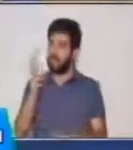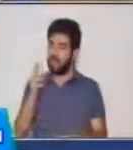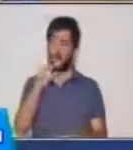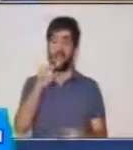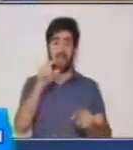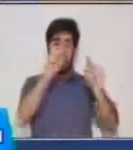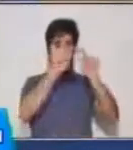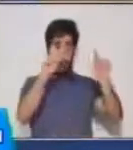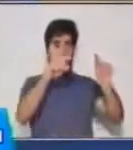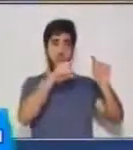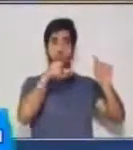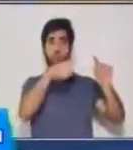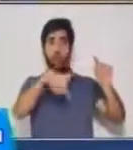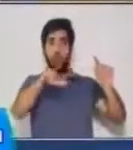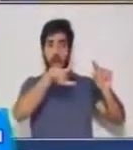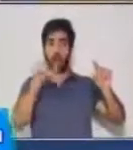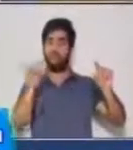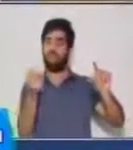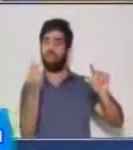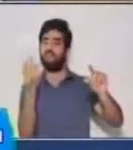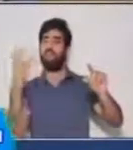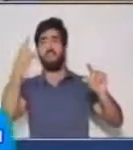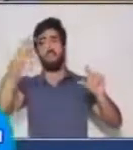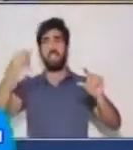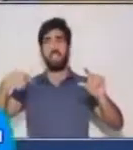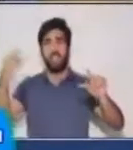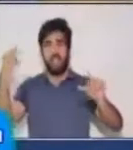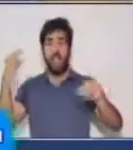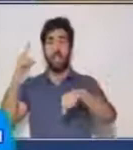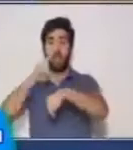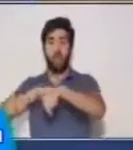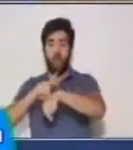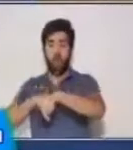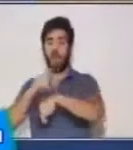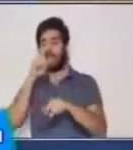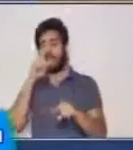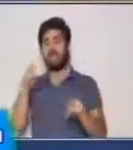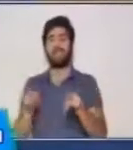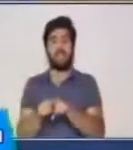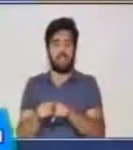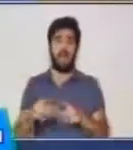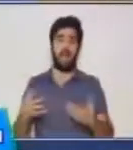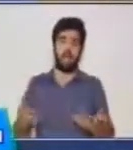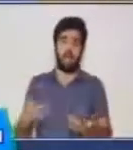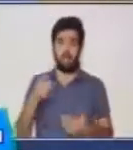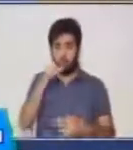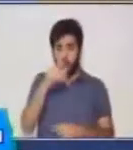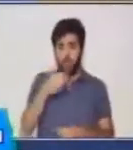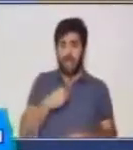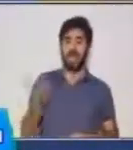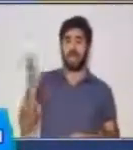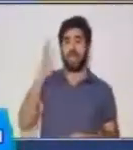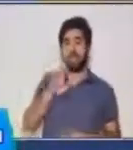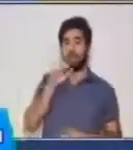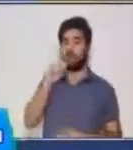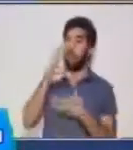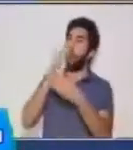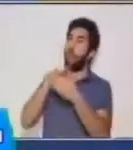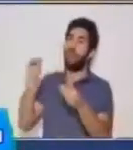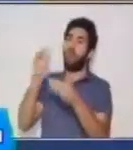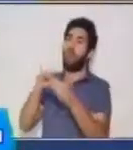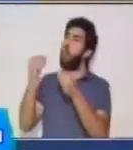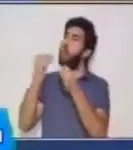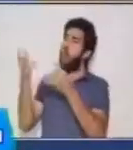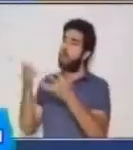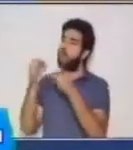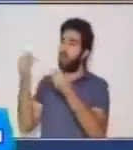fecha y principalmente el horario para que tú lo puedas mencionar y si lo quieres reproducir lo hagas de forma correcta. ¿Qué más